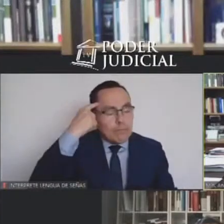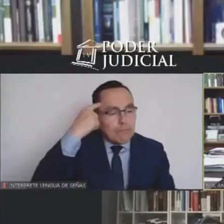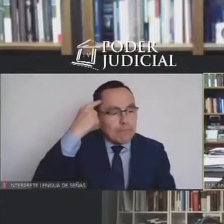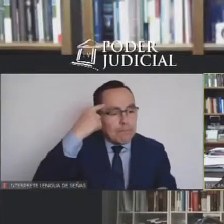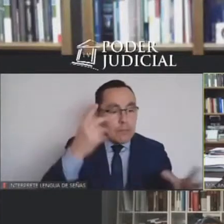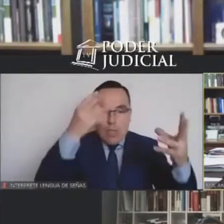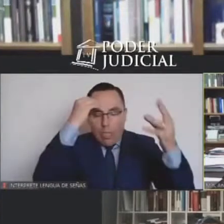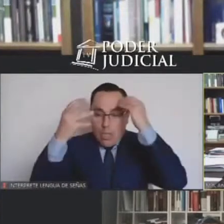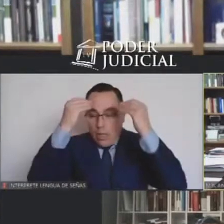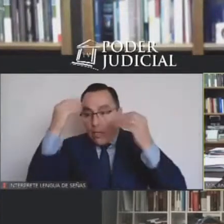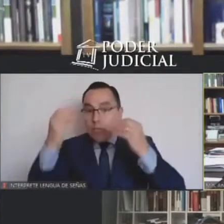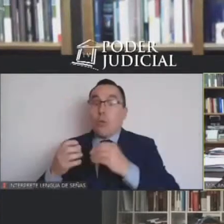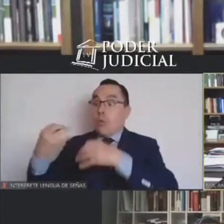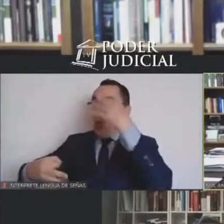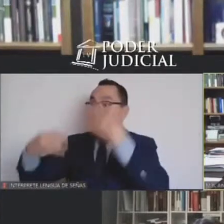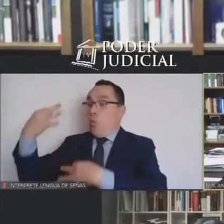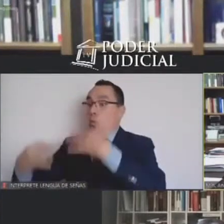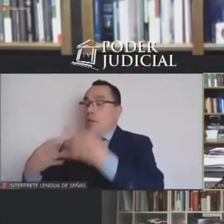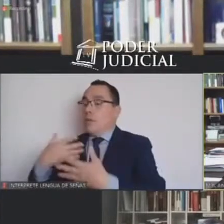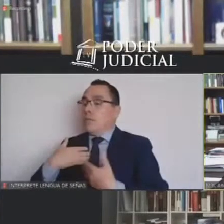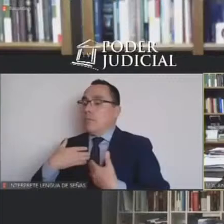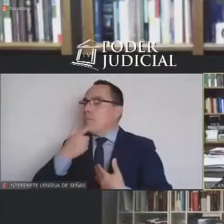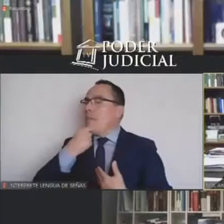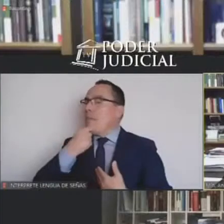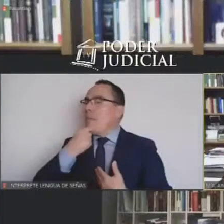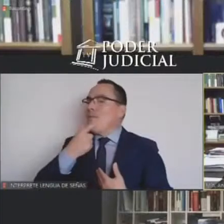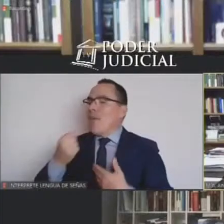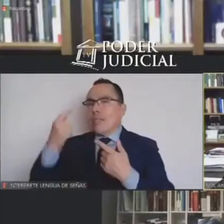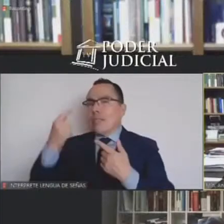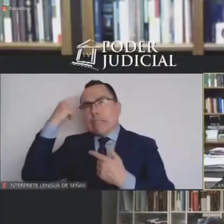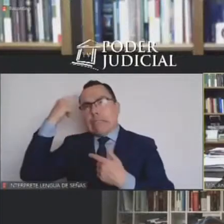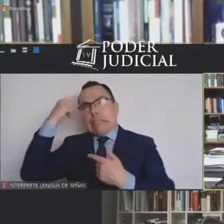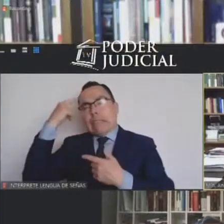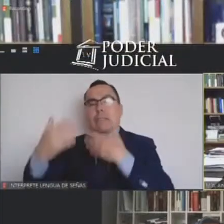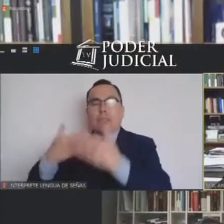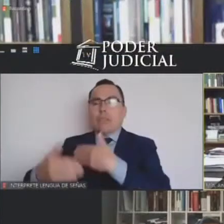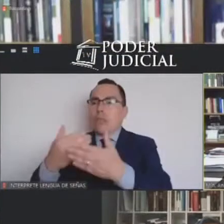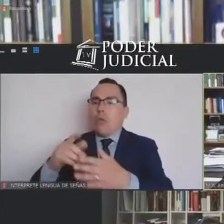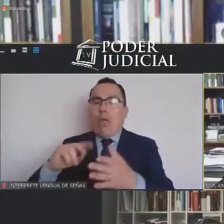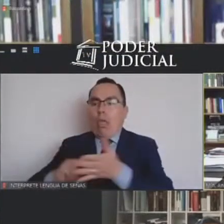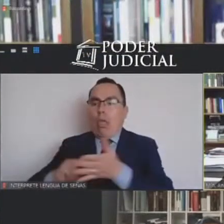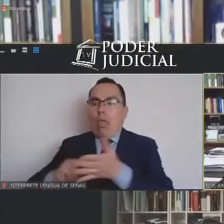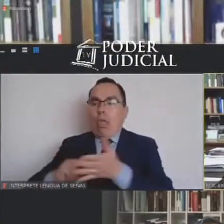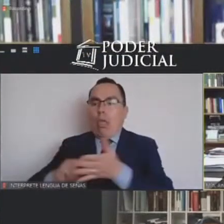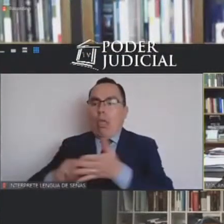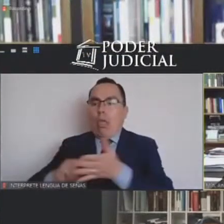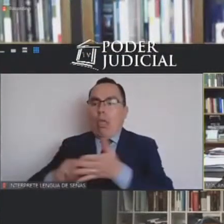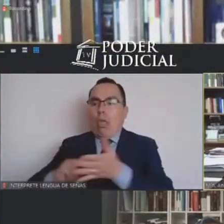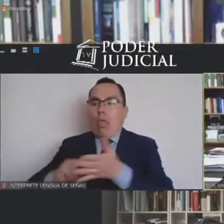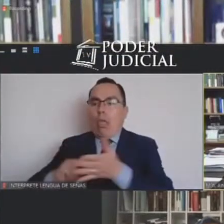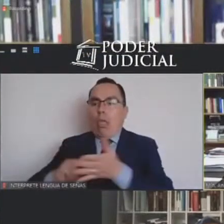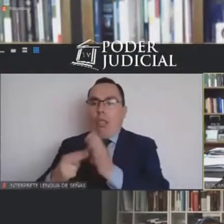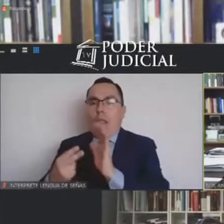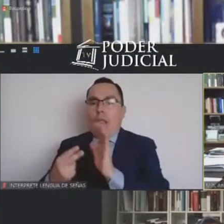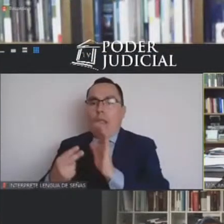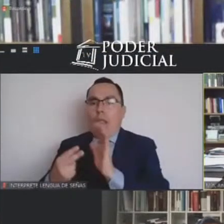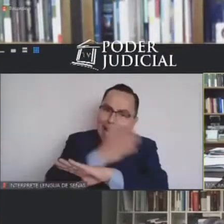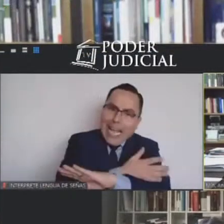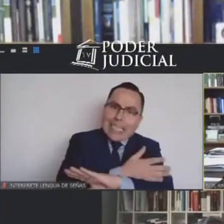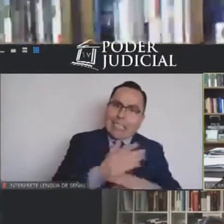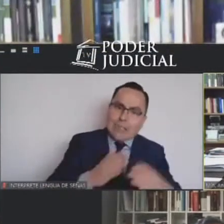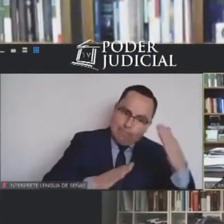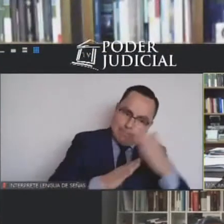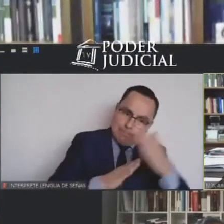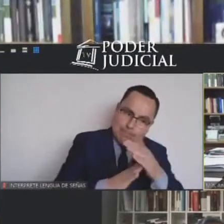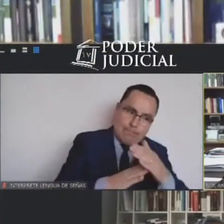situaciones que pueden generar un problema y entonces no llegar a la crisis, ¿no es cierto?, que eso puede significar, sino que tratar de pararlas antes.